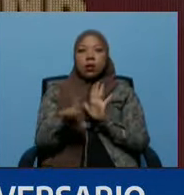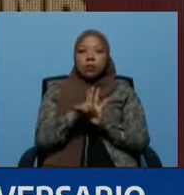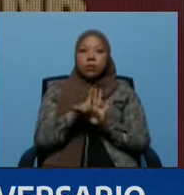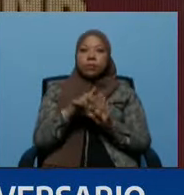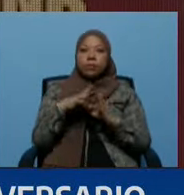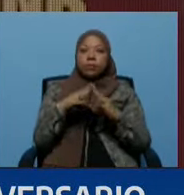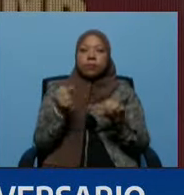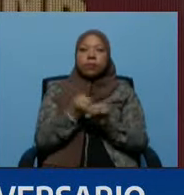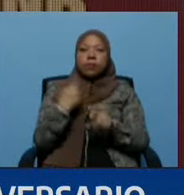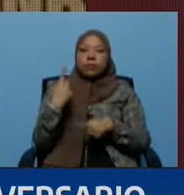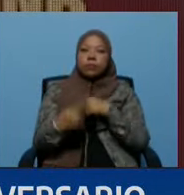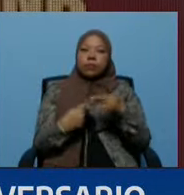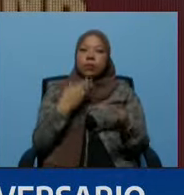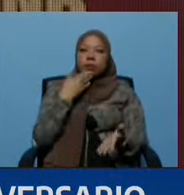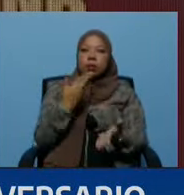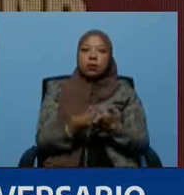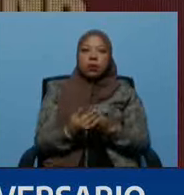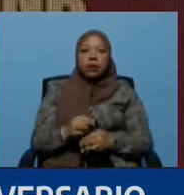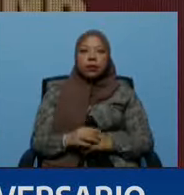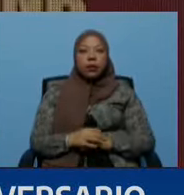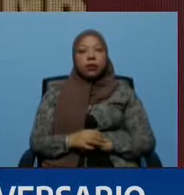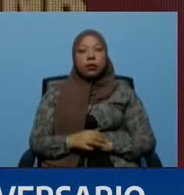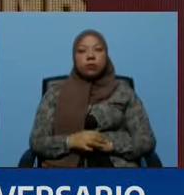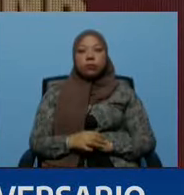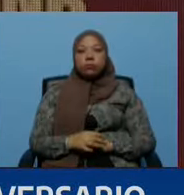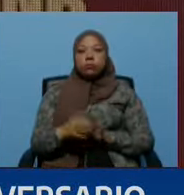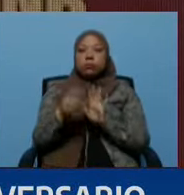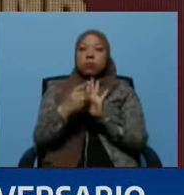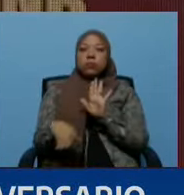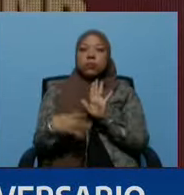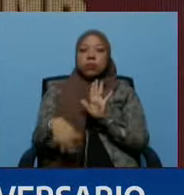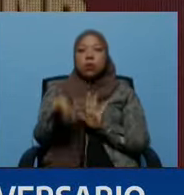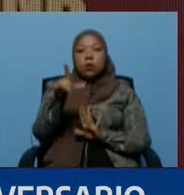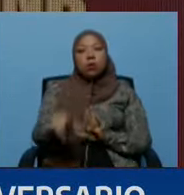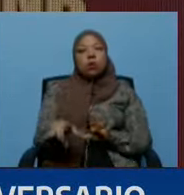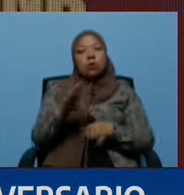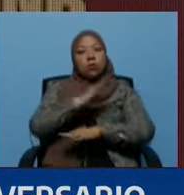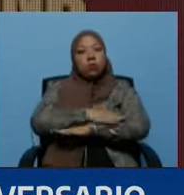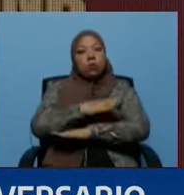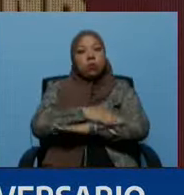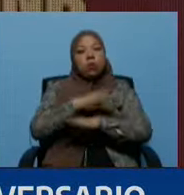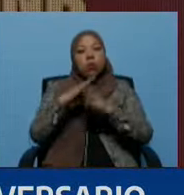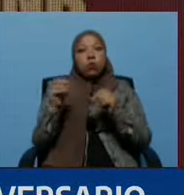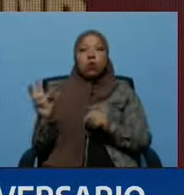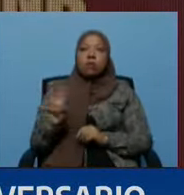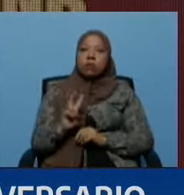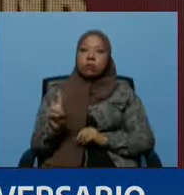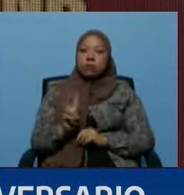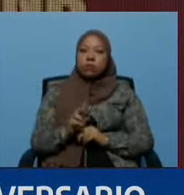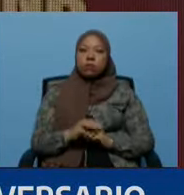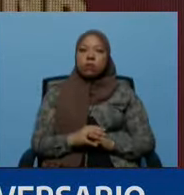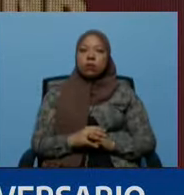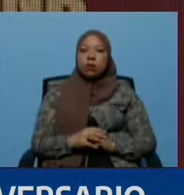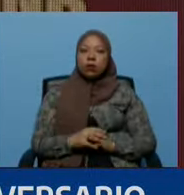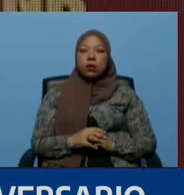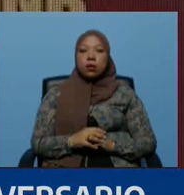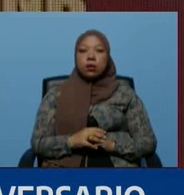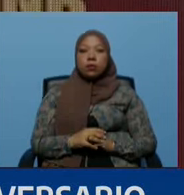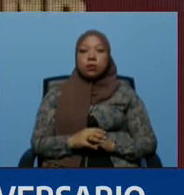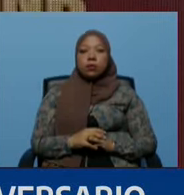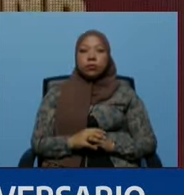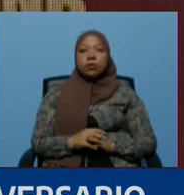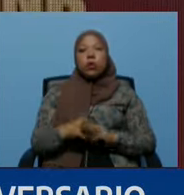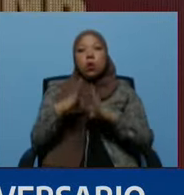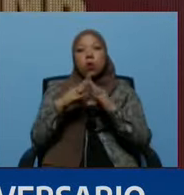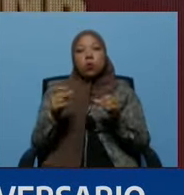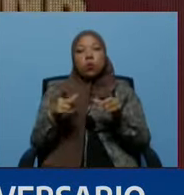respeto a la Constitución y el respeto al derecho a la armonía, a la convivencia entre todos los venezolanos y venezolanas. Y